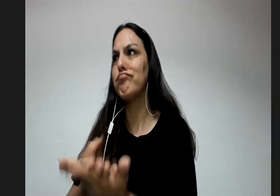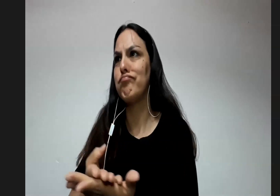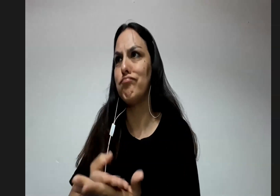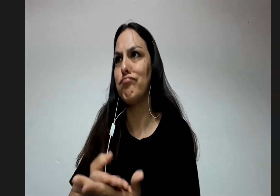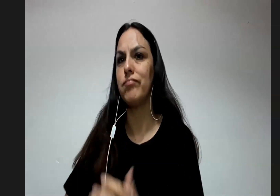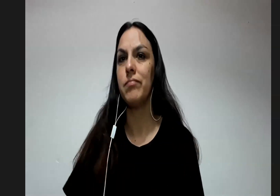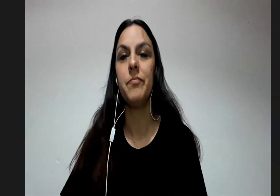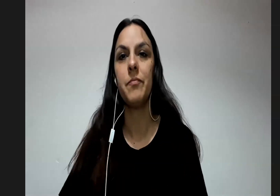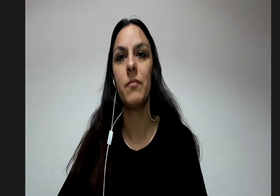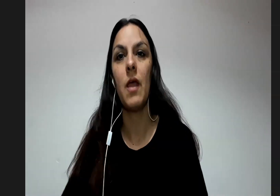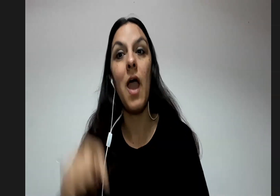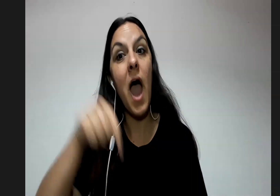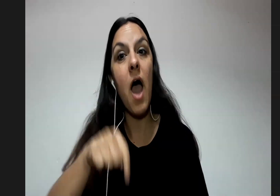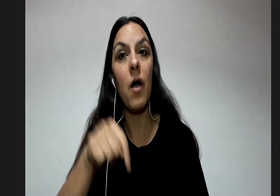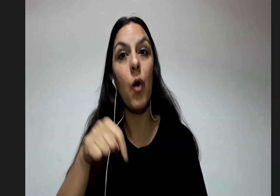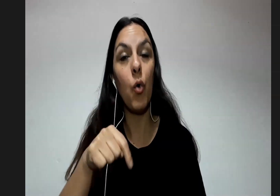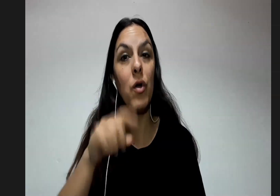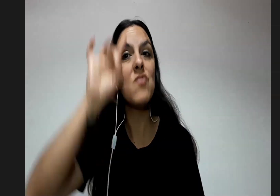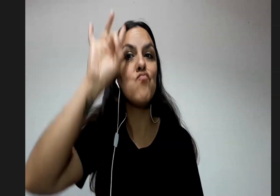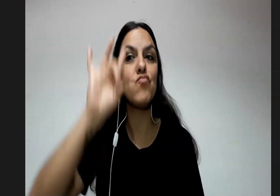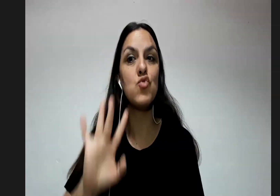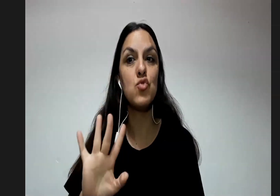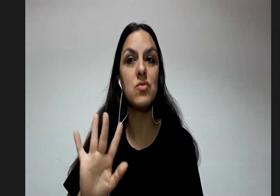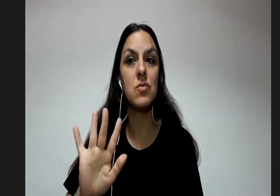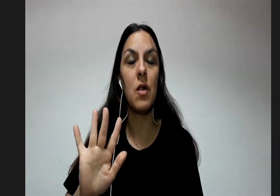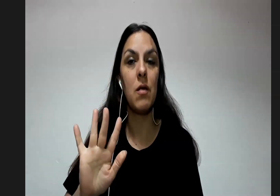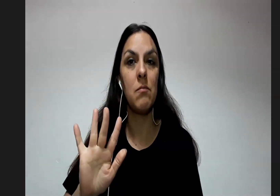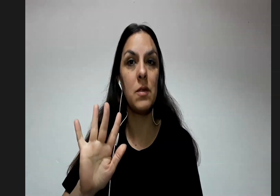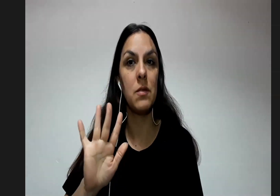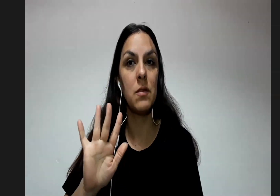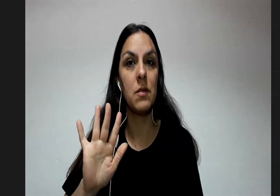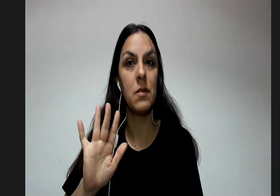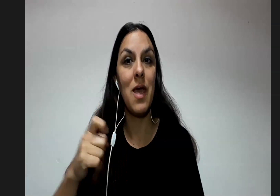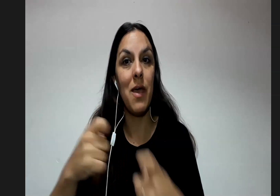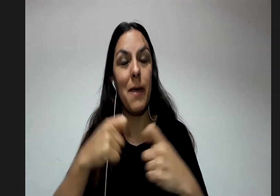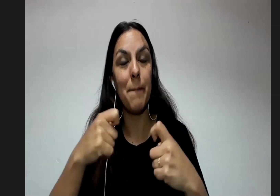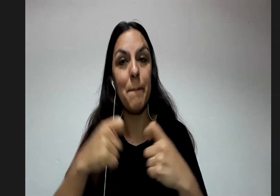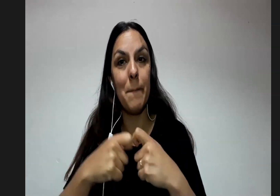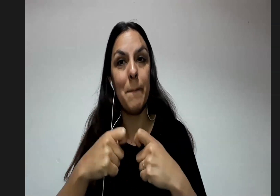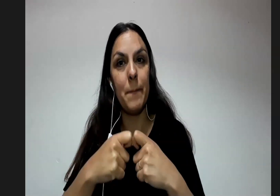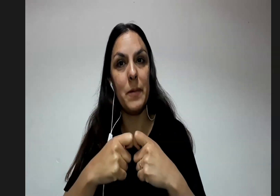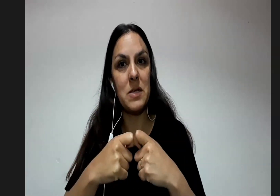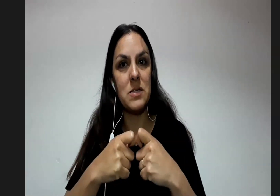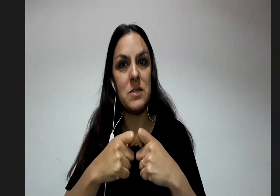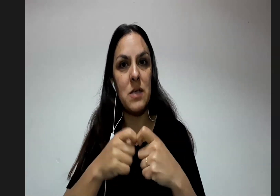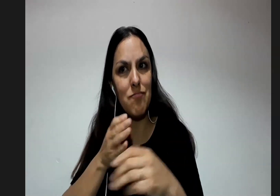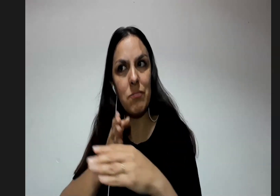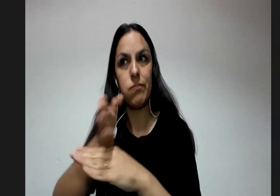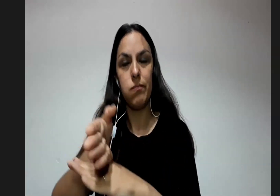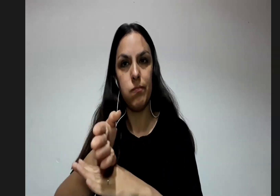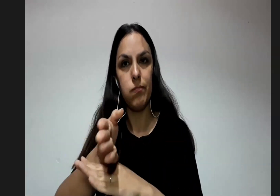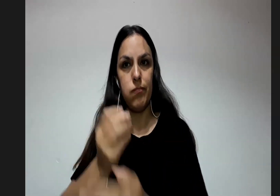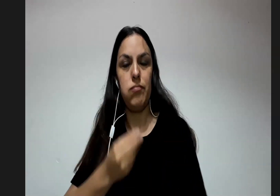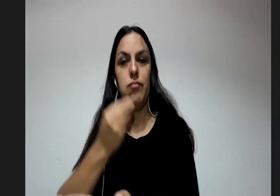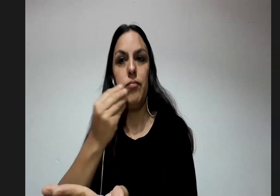Hoy en este momento solamente la empresa se presenta, se acoge al sistema